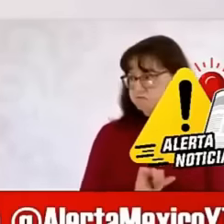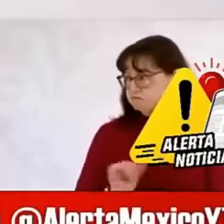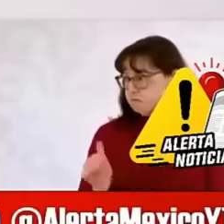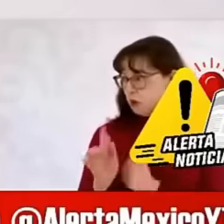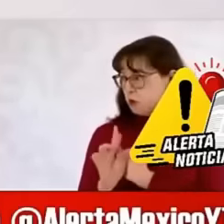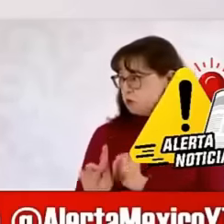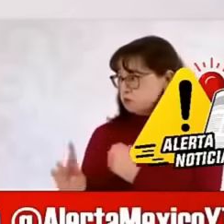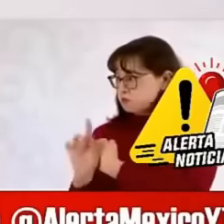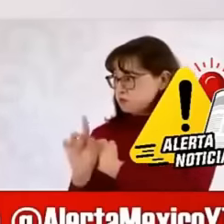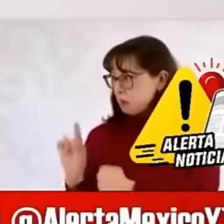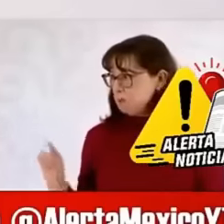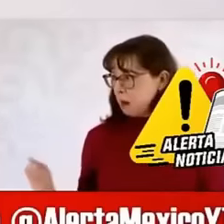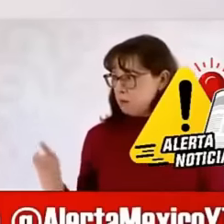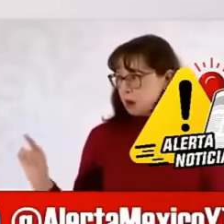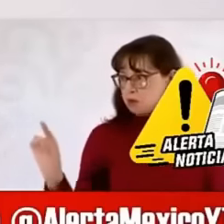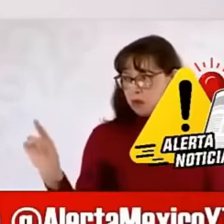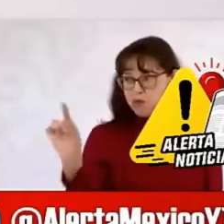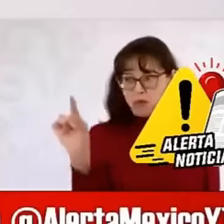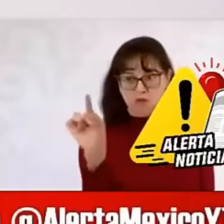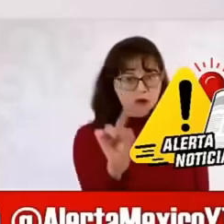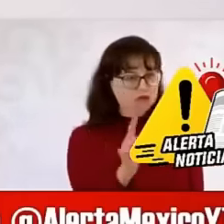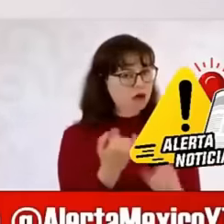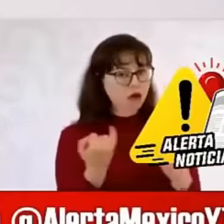particularmente de América Latina,